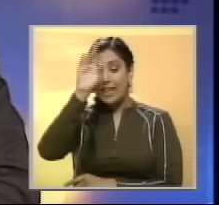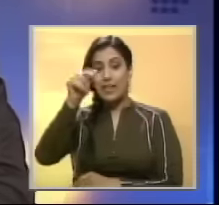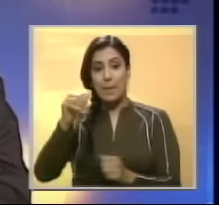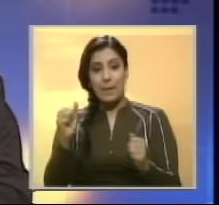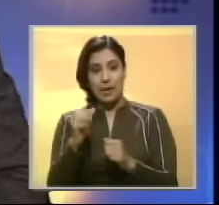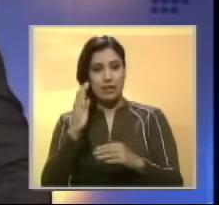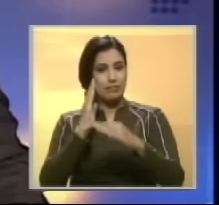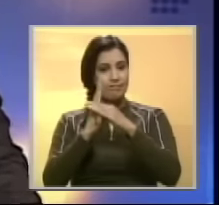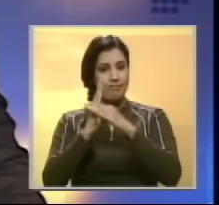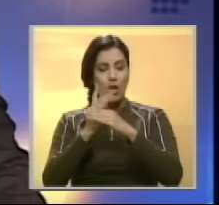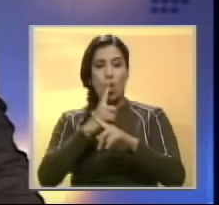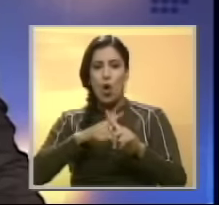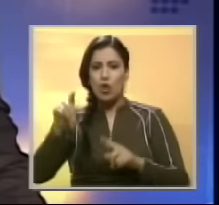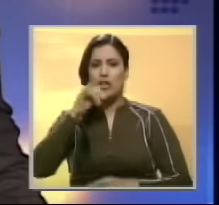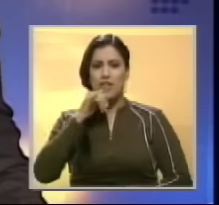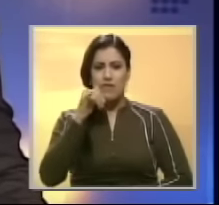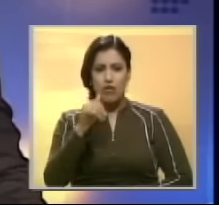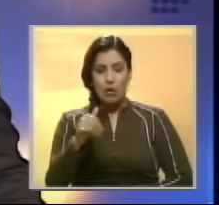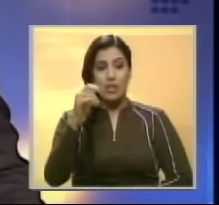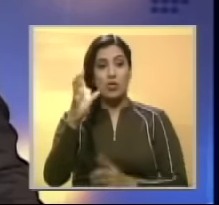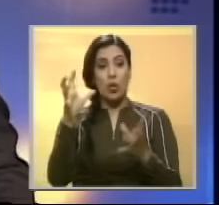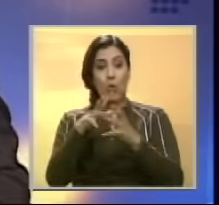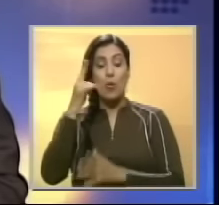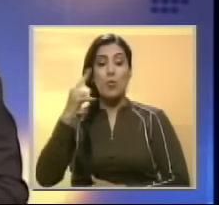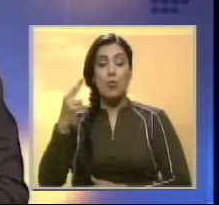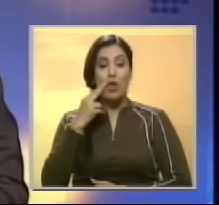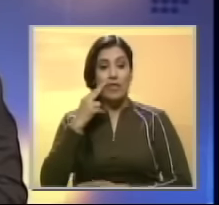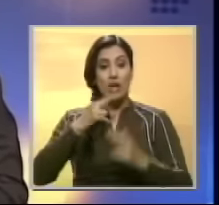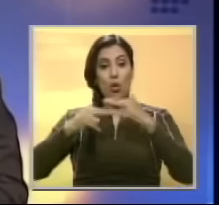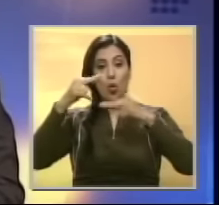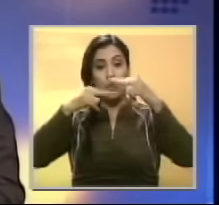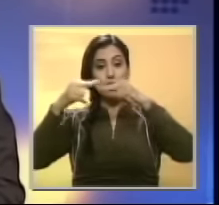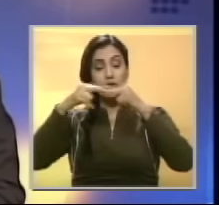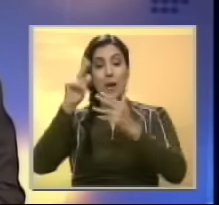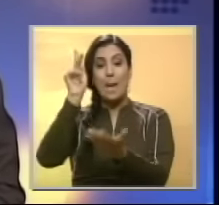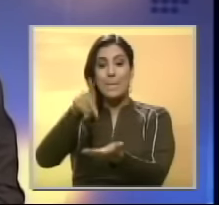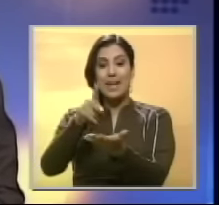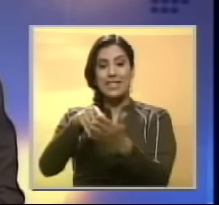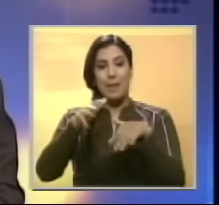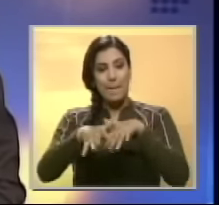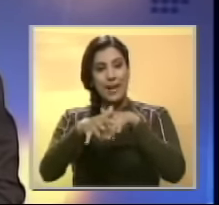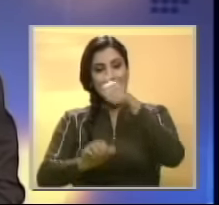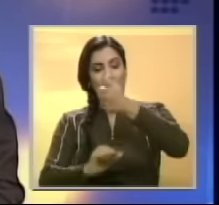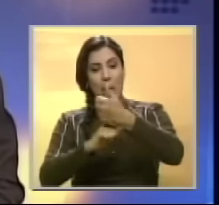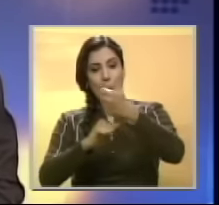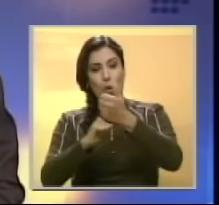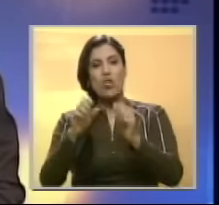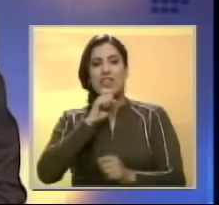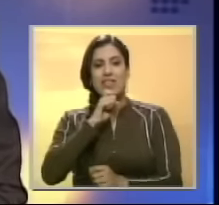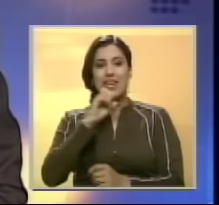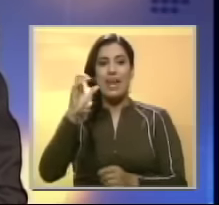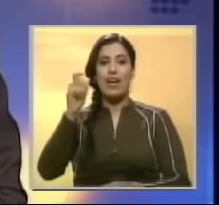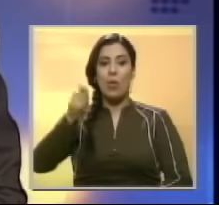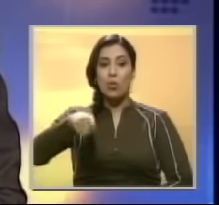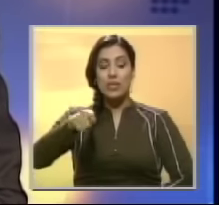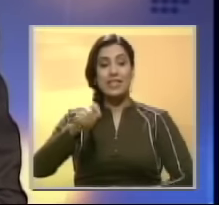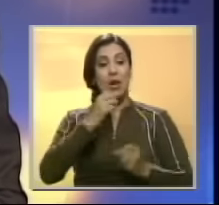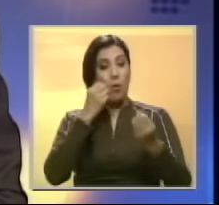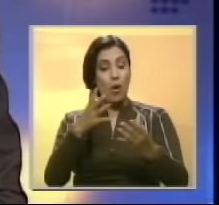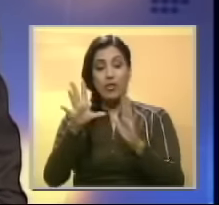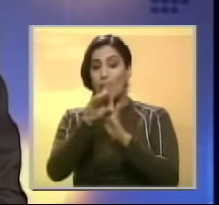pres entre otras informaciones la cámara bolivariana de la construcción participó en la marcha que apoyó la sentencia del tribunal supremo de Justicia que